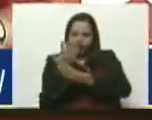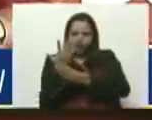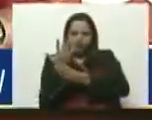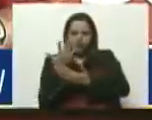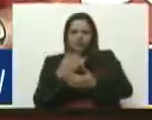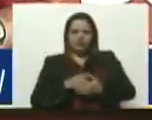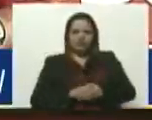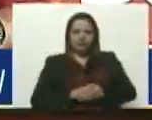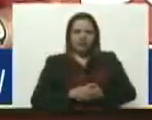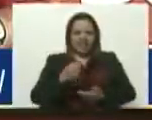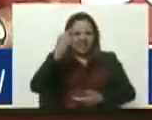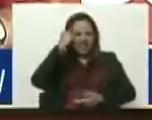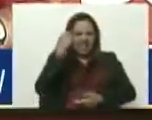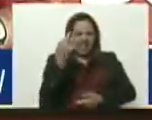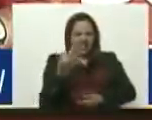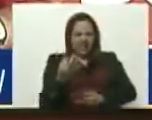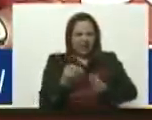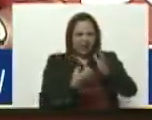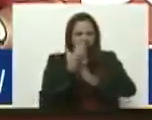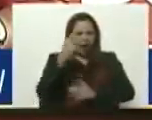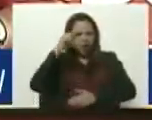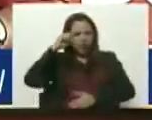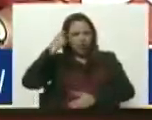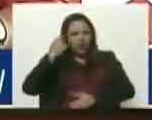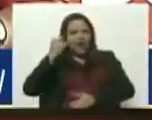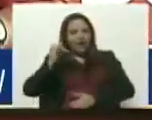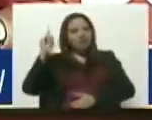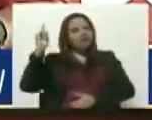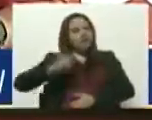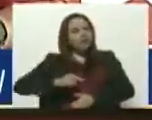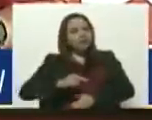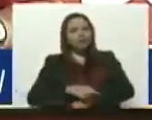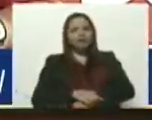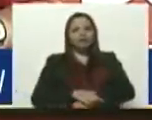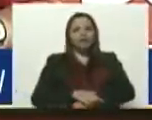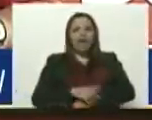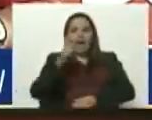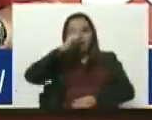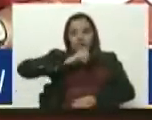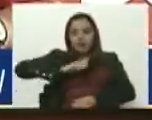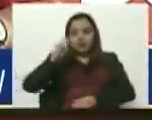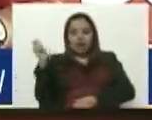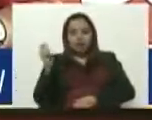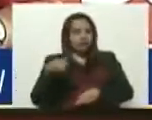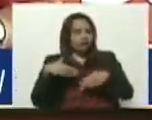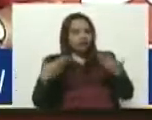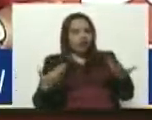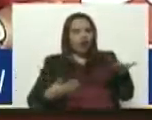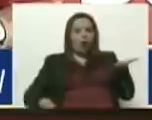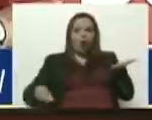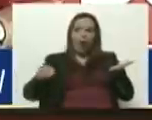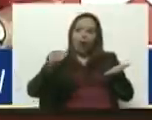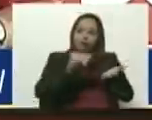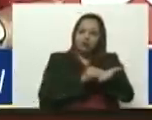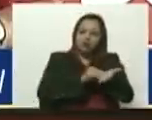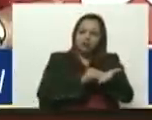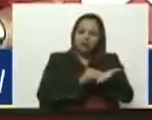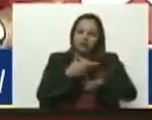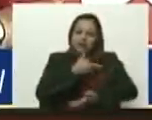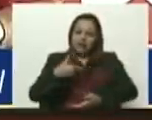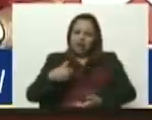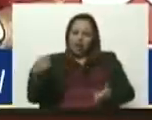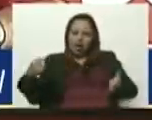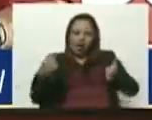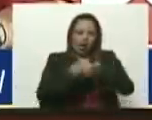el día 3 recuerden que se conmemora también un aniversario de otro intento de la